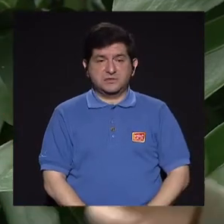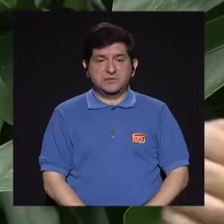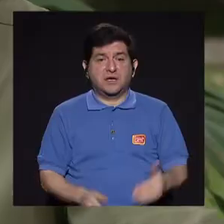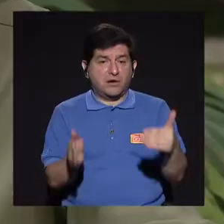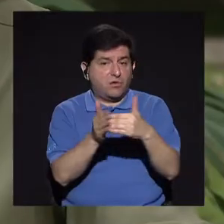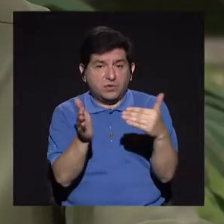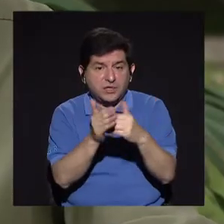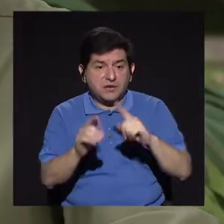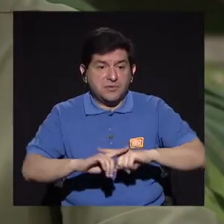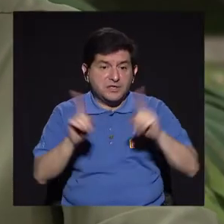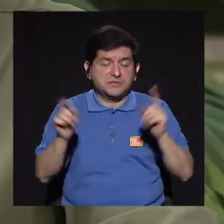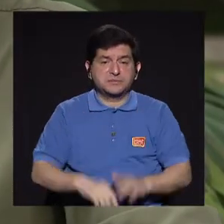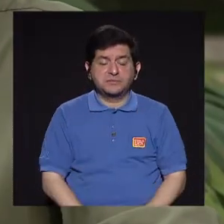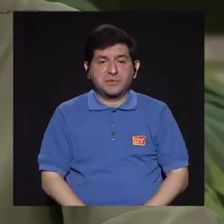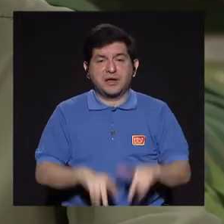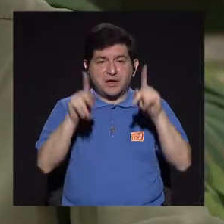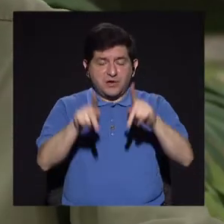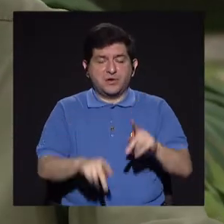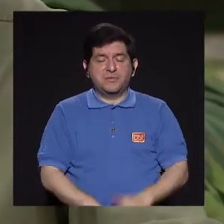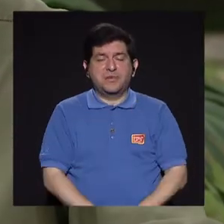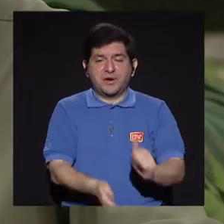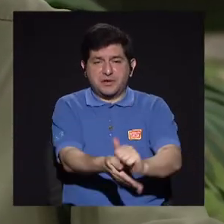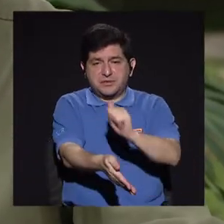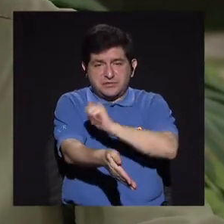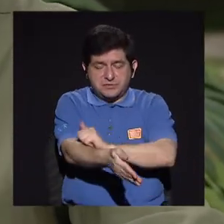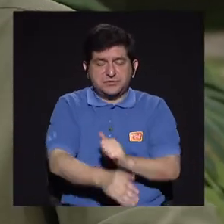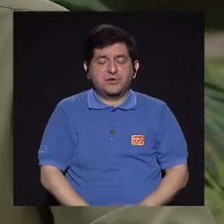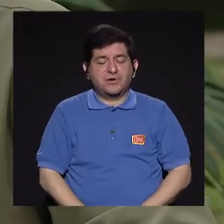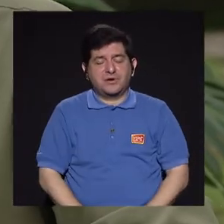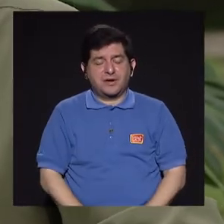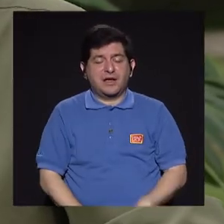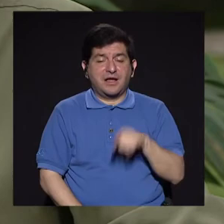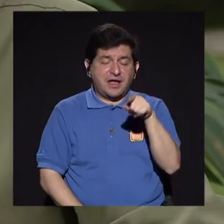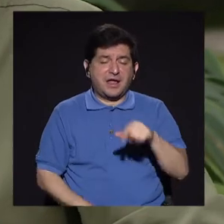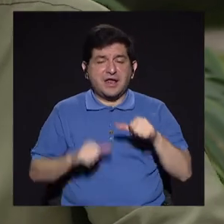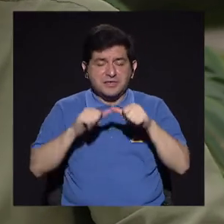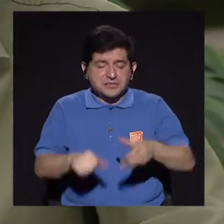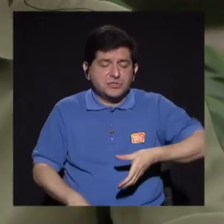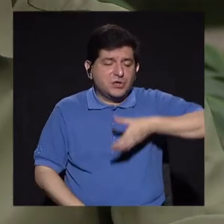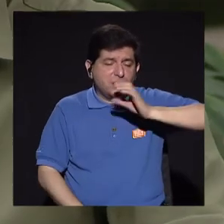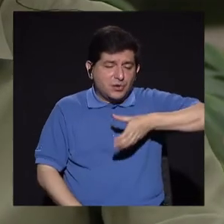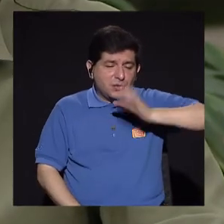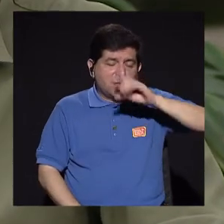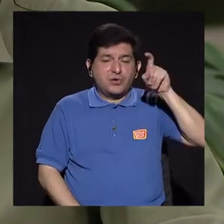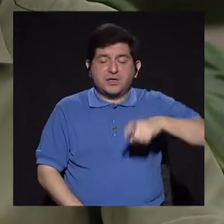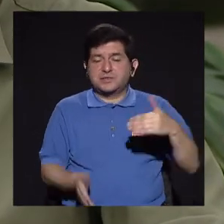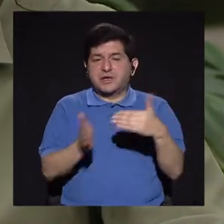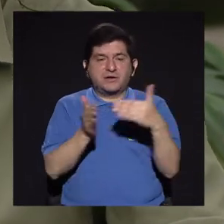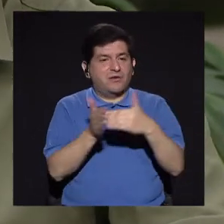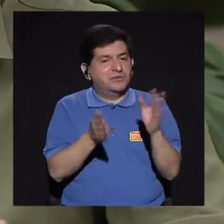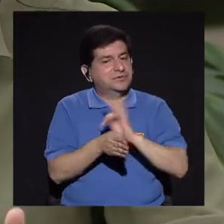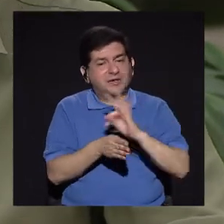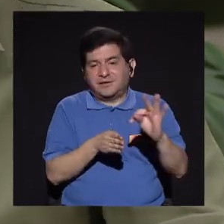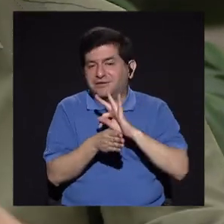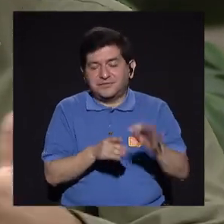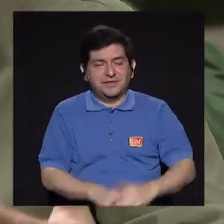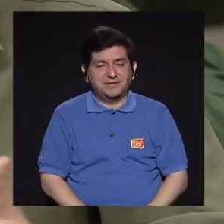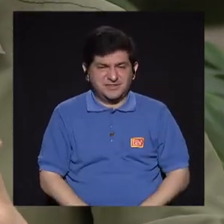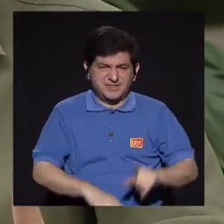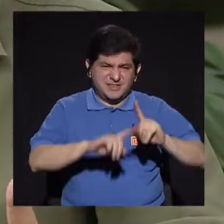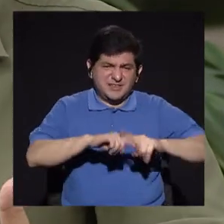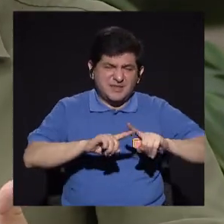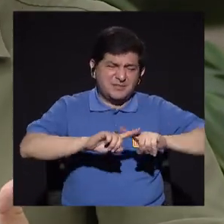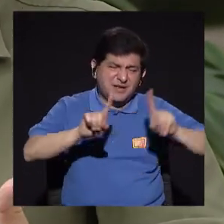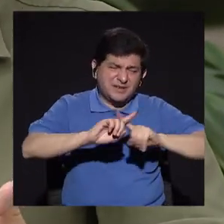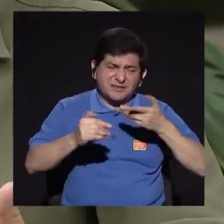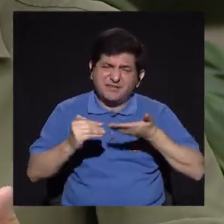recaer, pero por ejemplo, si el alcohólico, aunque lo hayan salvado en el salón, sigue bebiendo, pues va a volver a necesitar el tratamiento. Entonces, va a depender